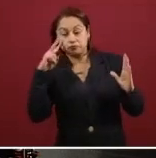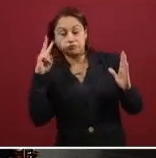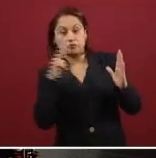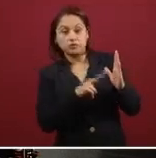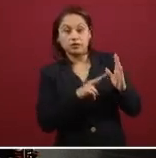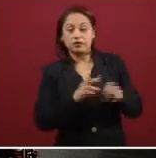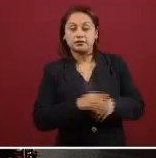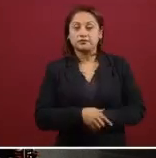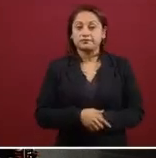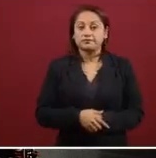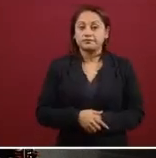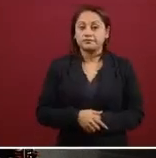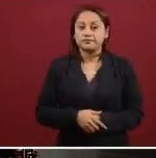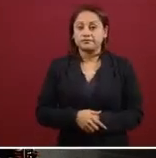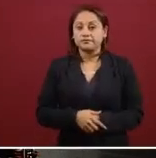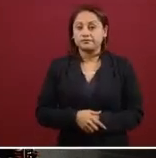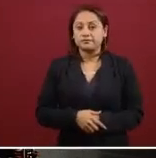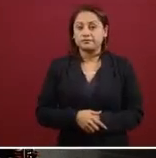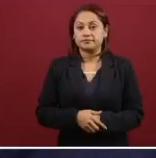para